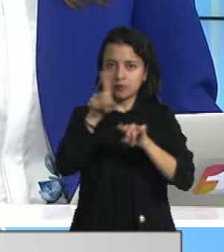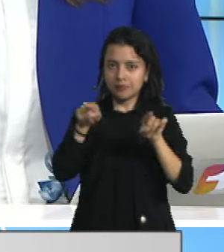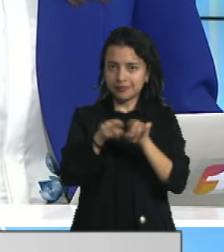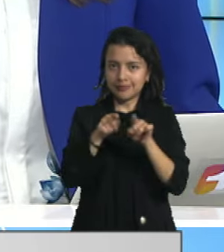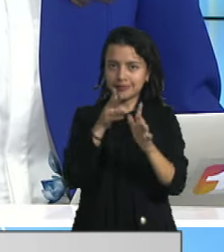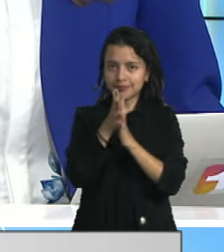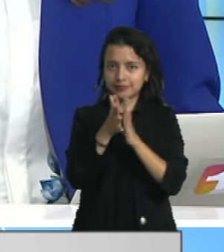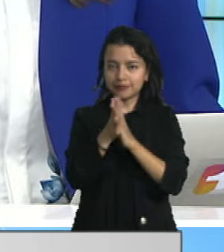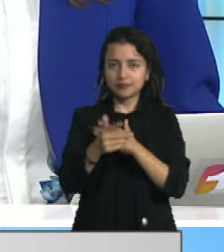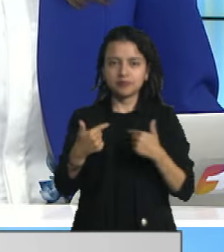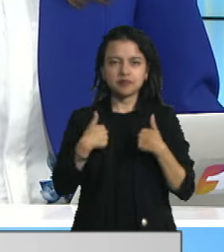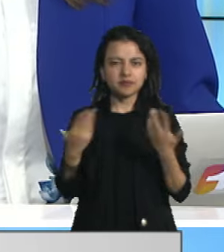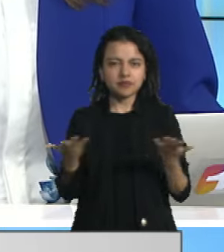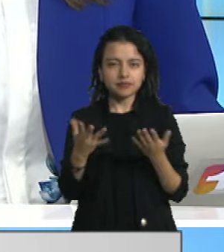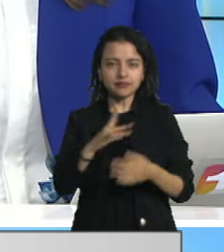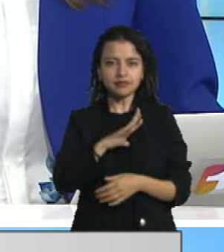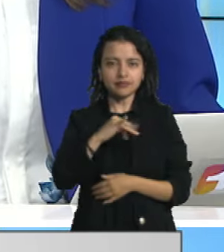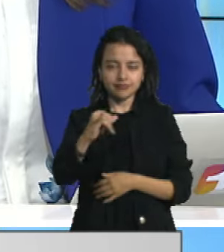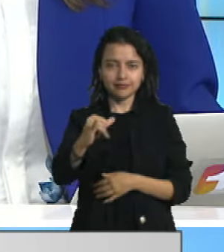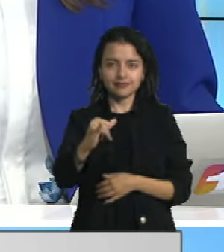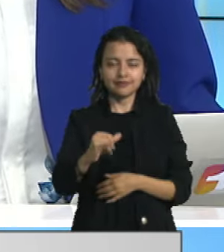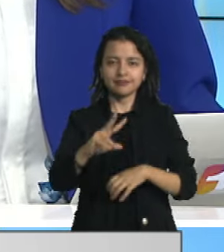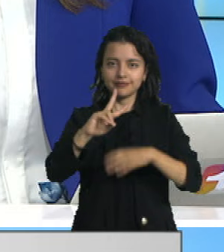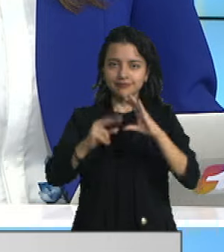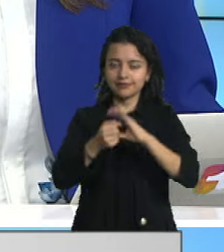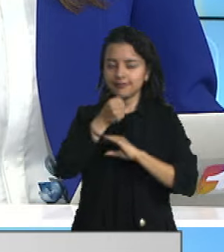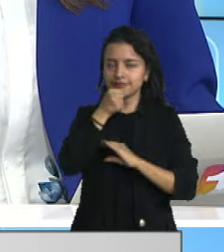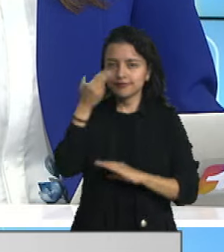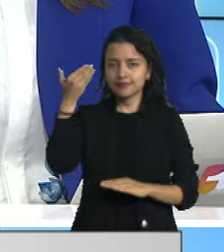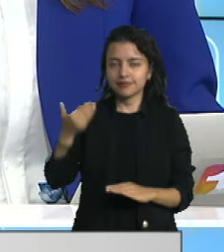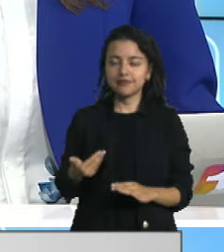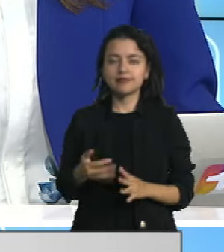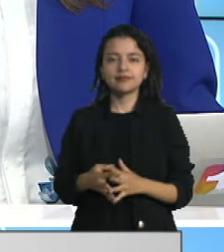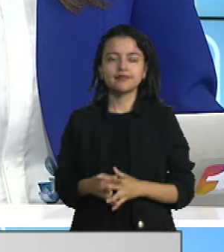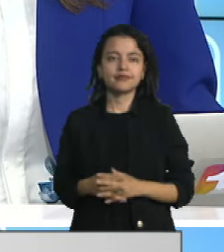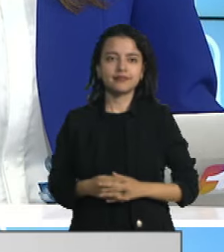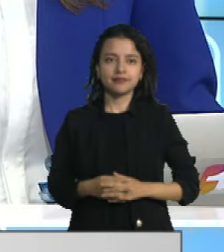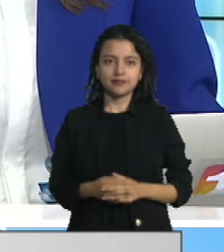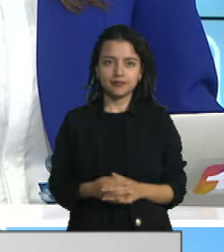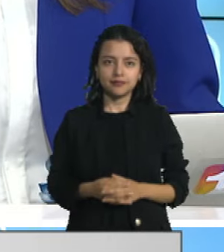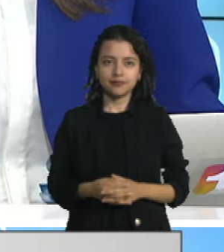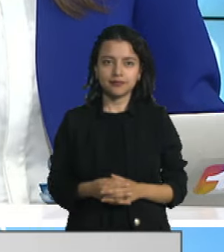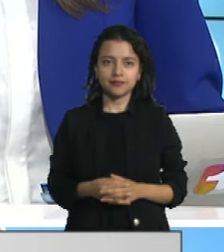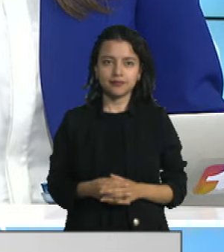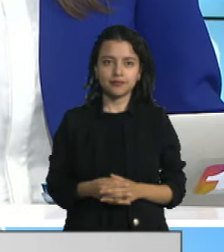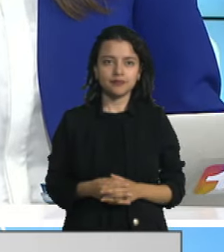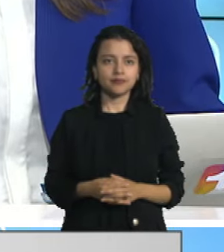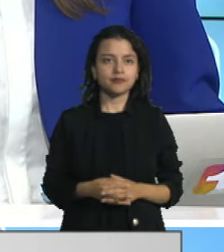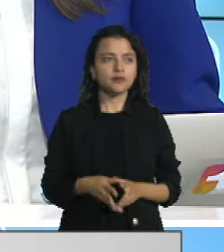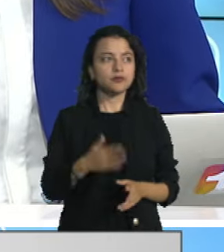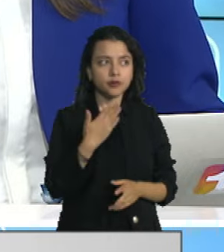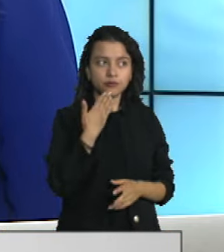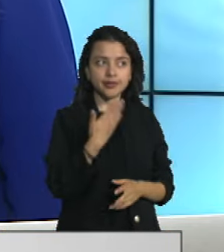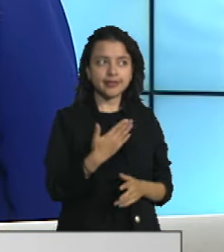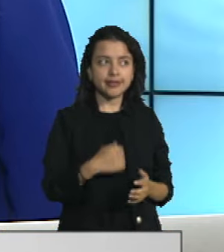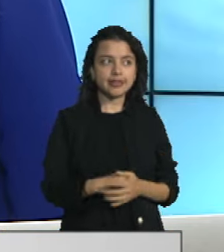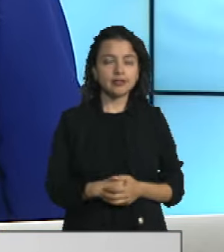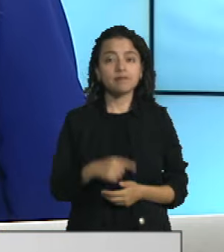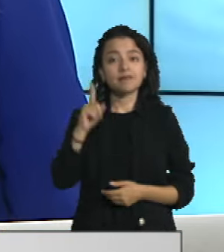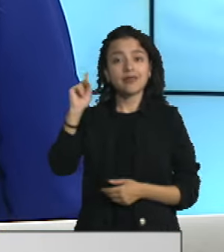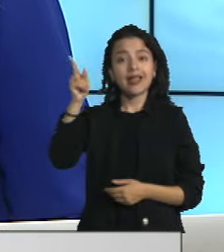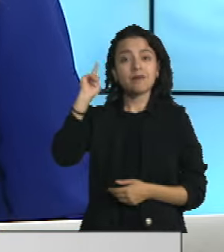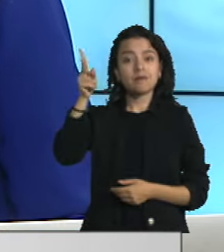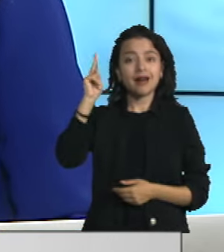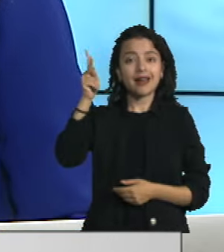esta información me despido desde la capital del Valle del Cauca. Valentina Villegas, Noticentro 1 CMI. Valentina, muchas gracias. Y